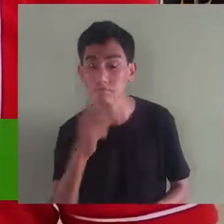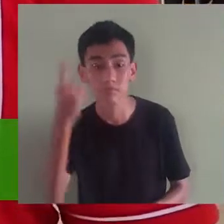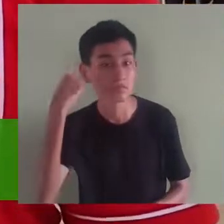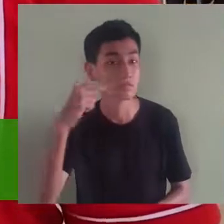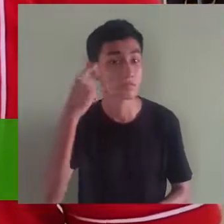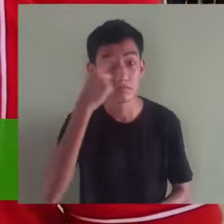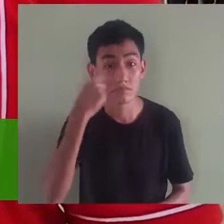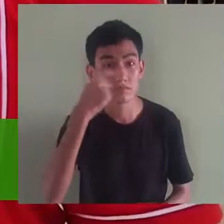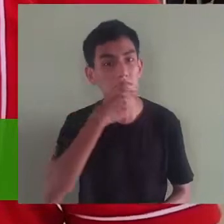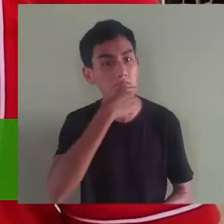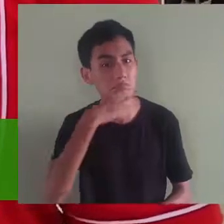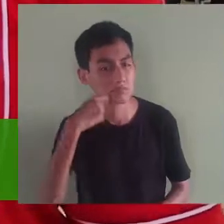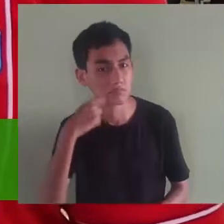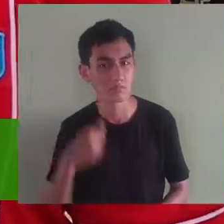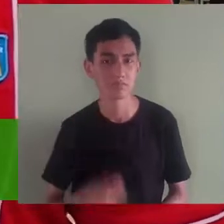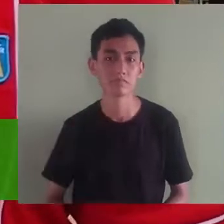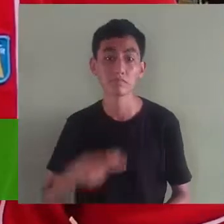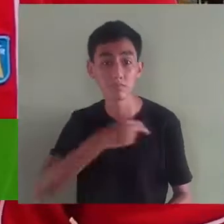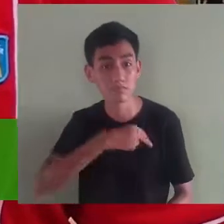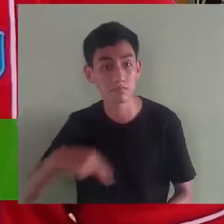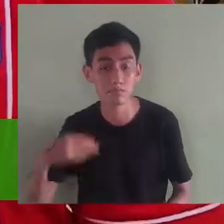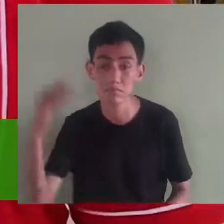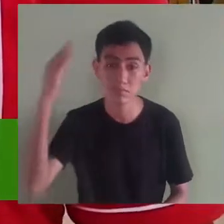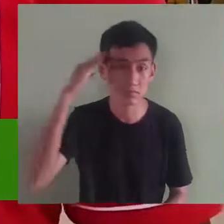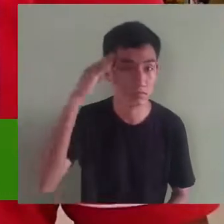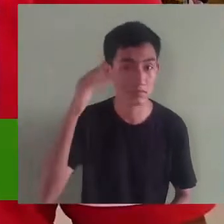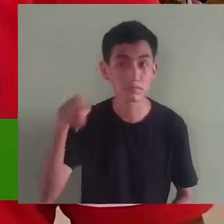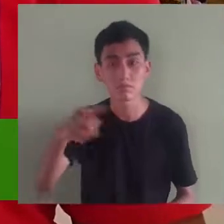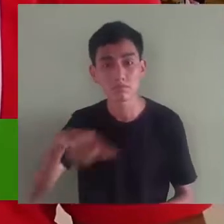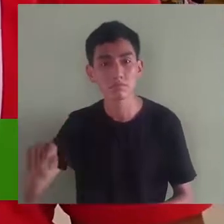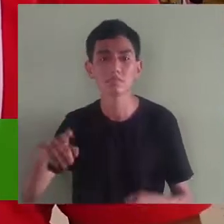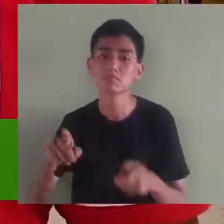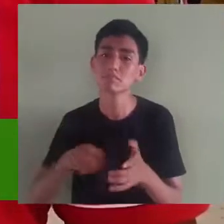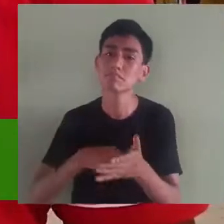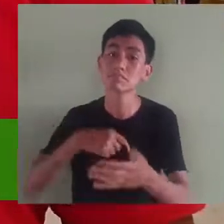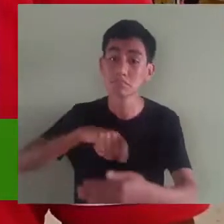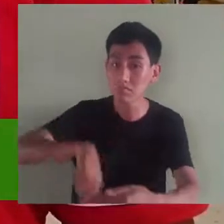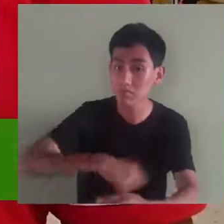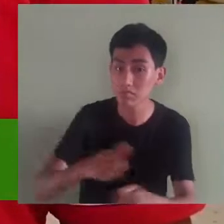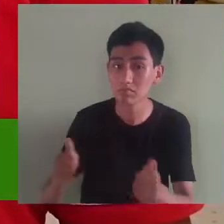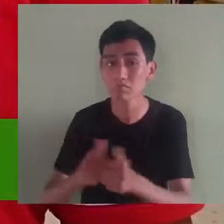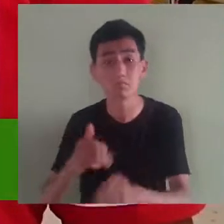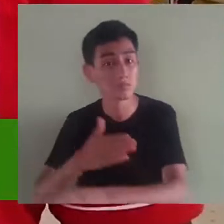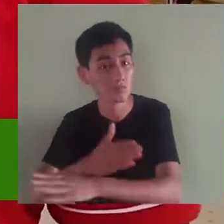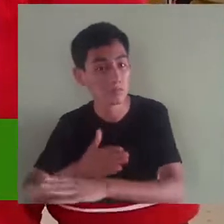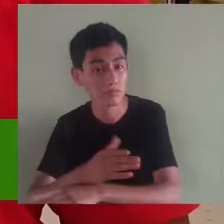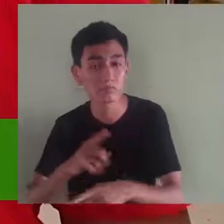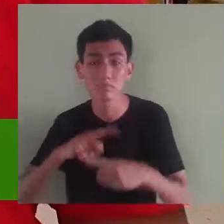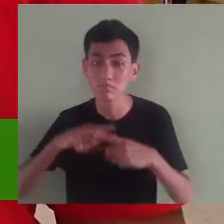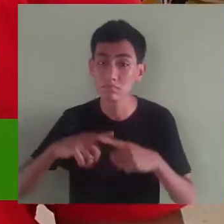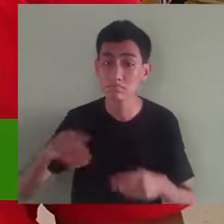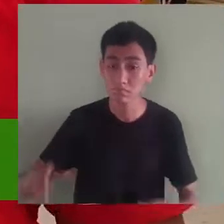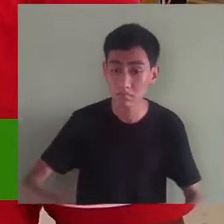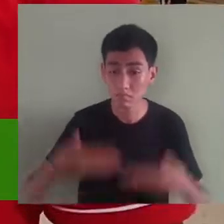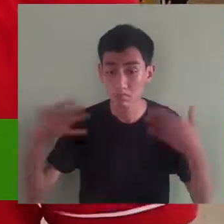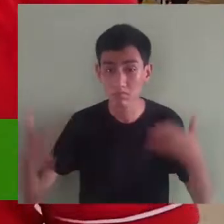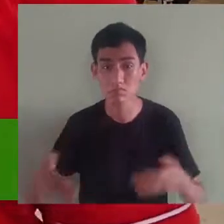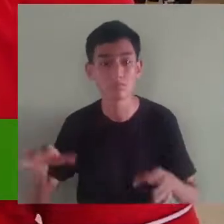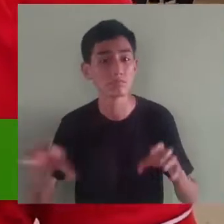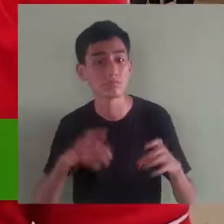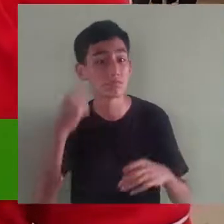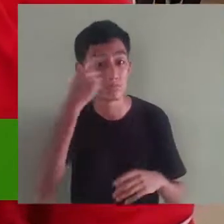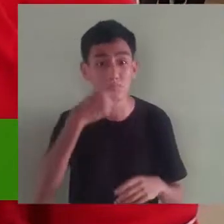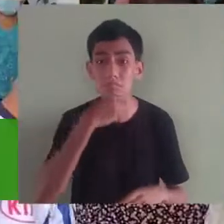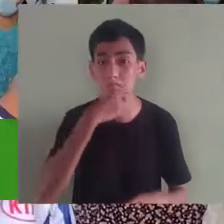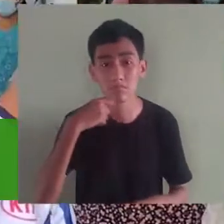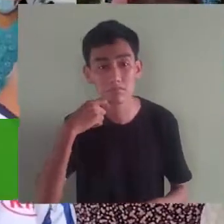ojos. Nosotros sabemos que ellos muchas veces cocinan con leña, entonces el humo hace que se reseque el ojo. Para esos casos se utiliza